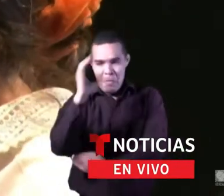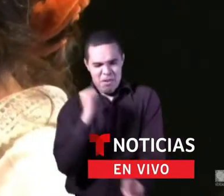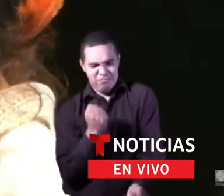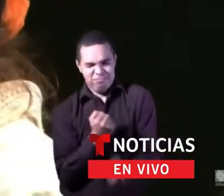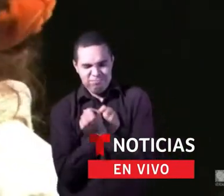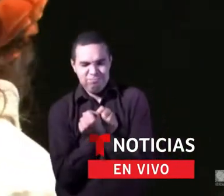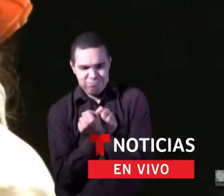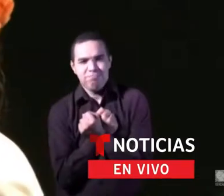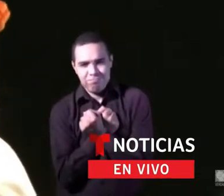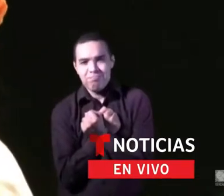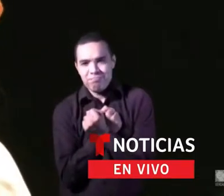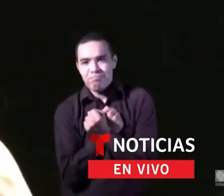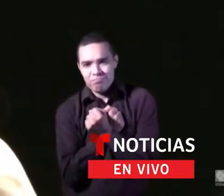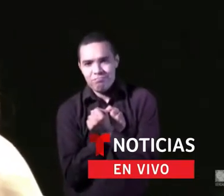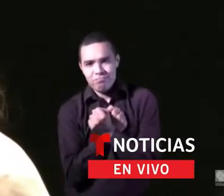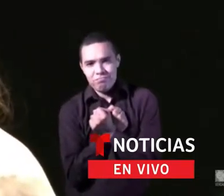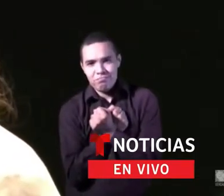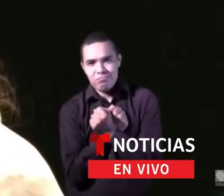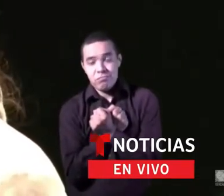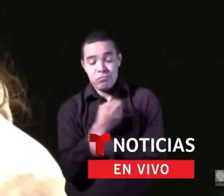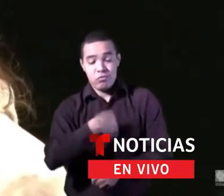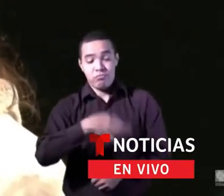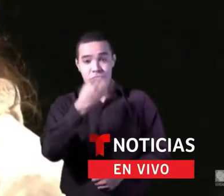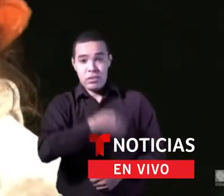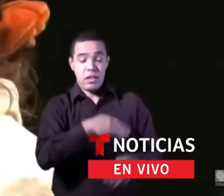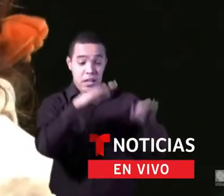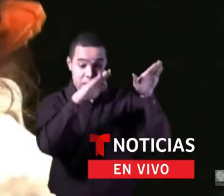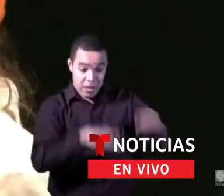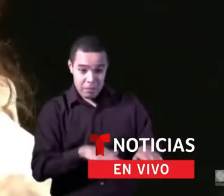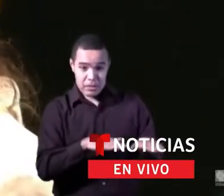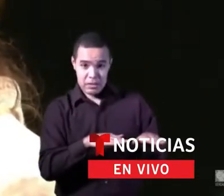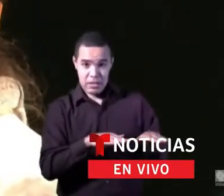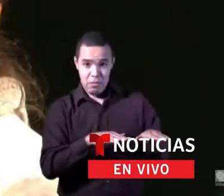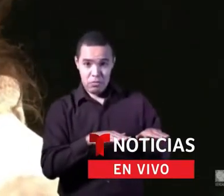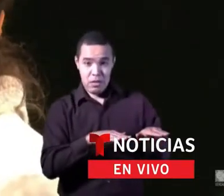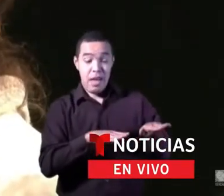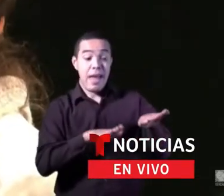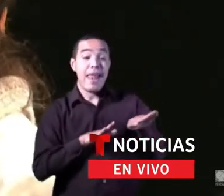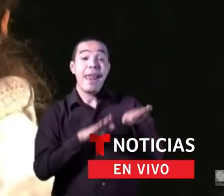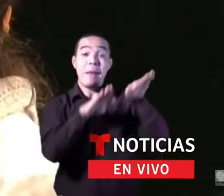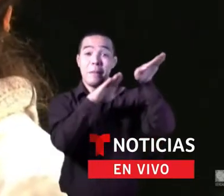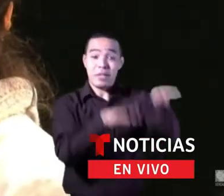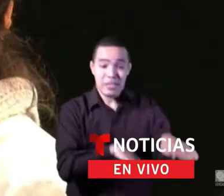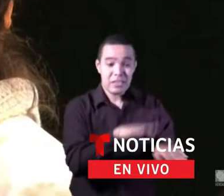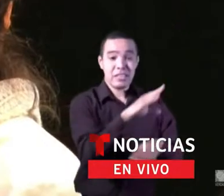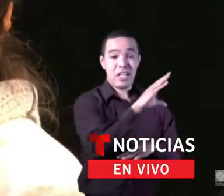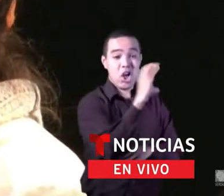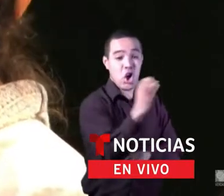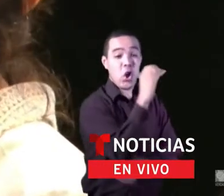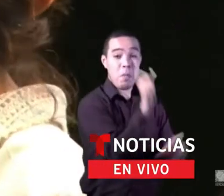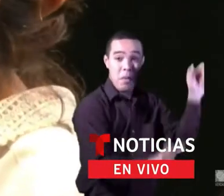porque nosotros no representamos el pueblo nosotros somos el pueblo